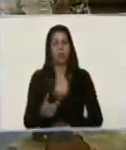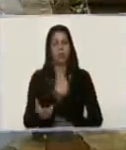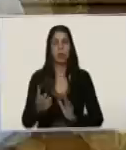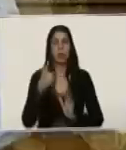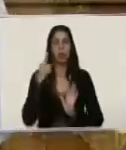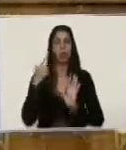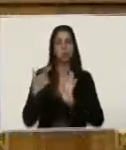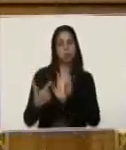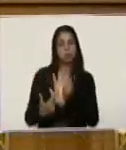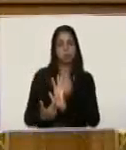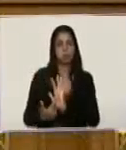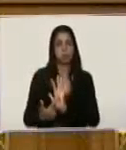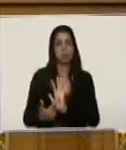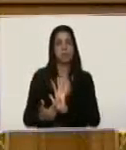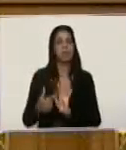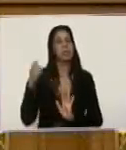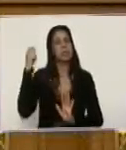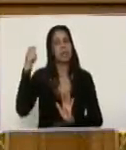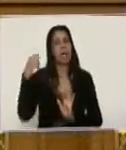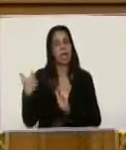suficiente testimonio